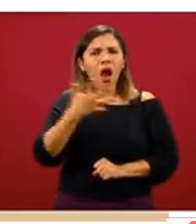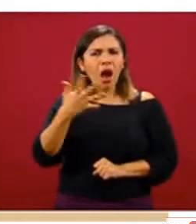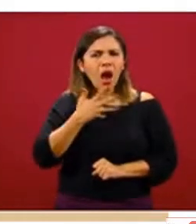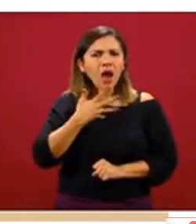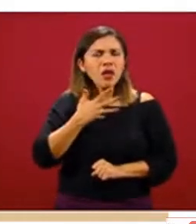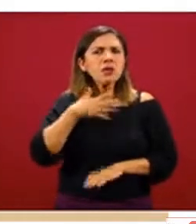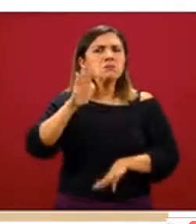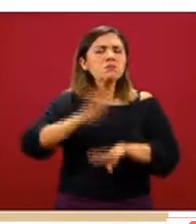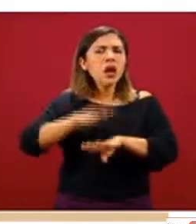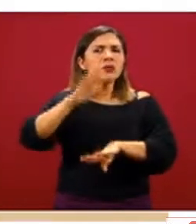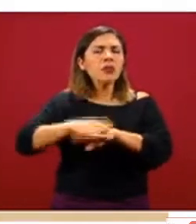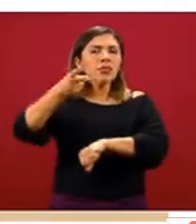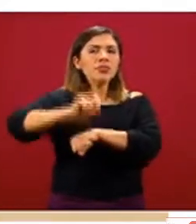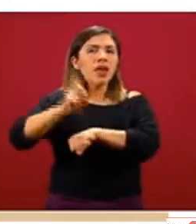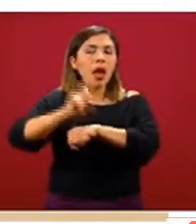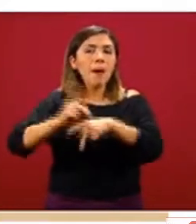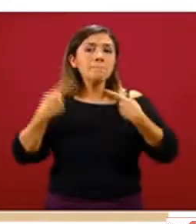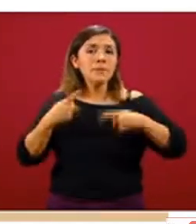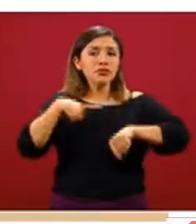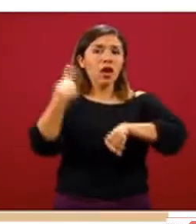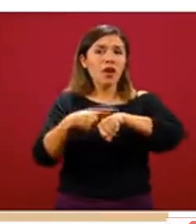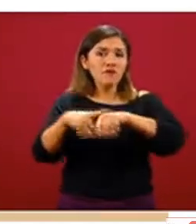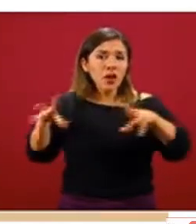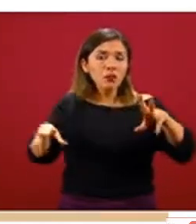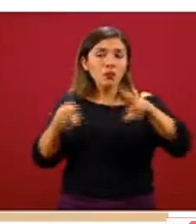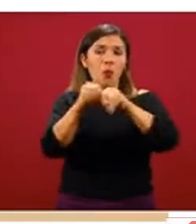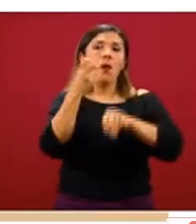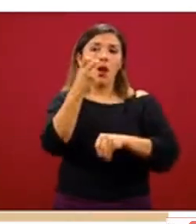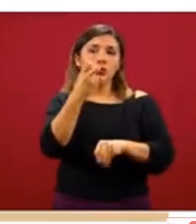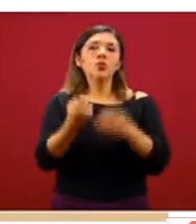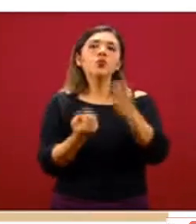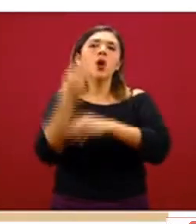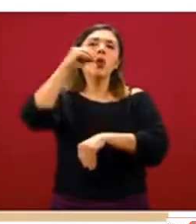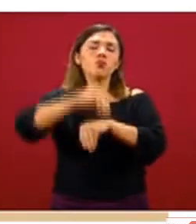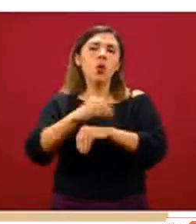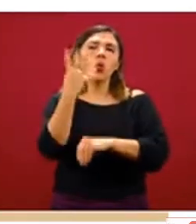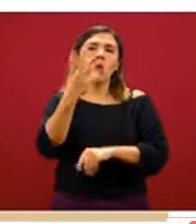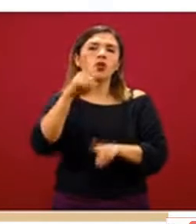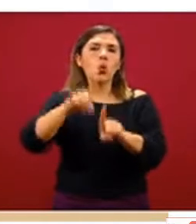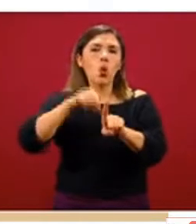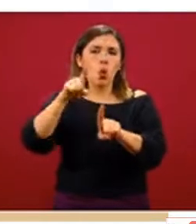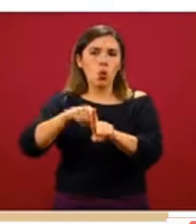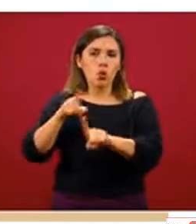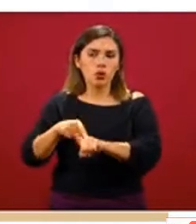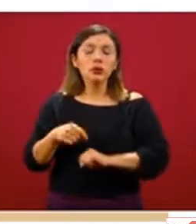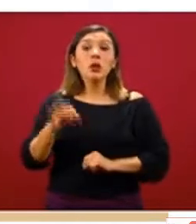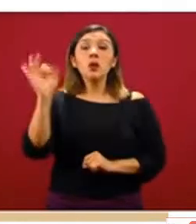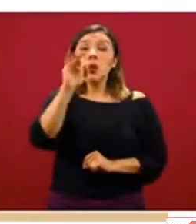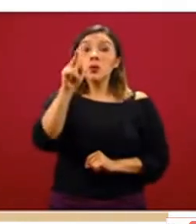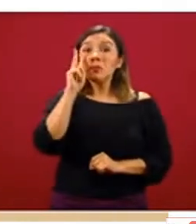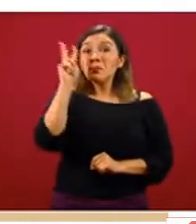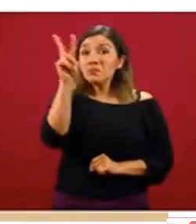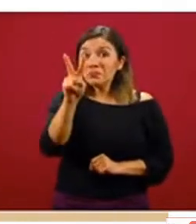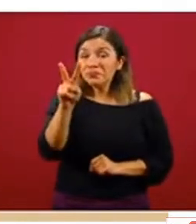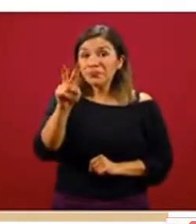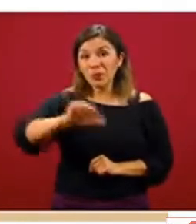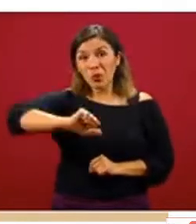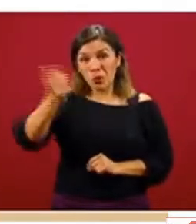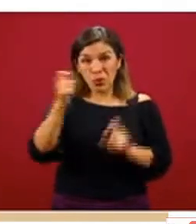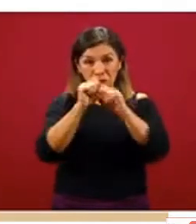precisamente cada día acumulando más carga, y por eso se activaron estos nuevos 4 colores, que cuando los vemos en la